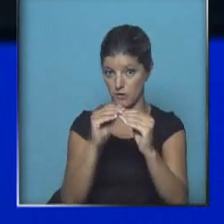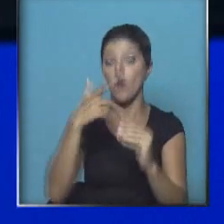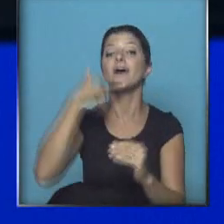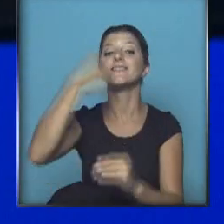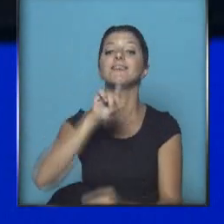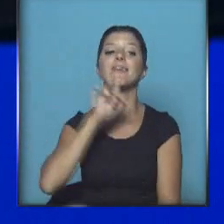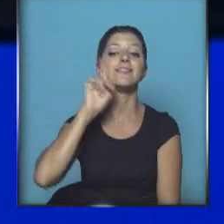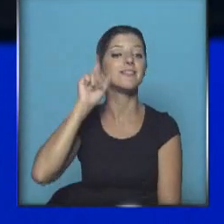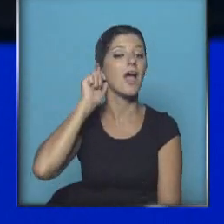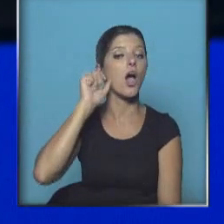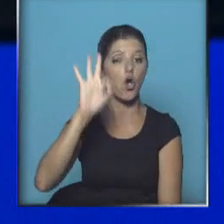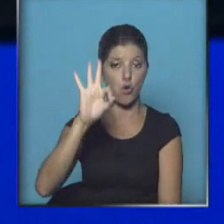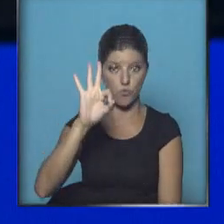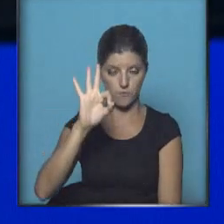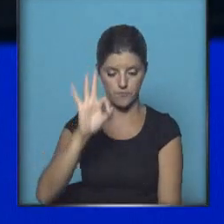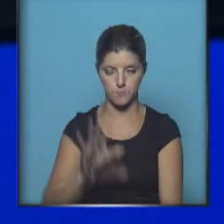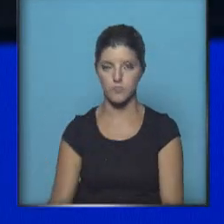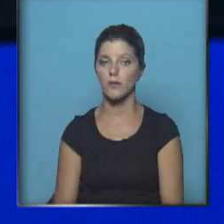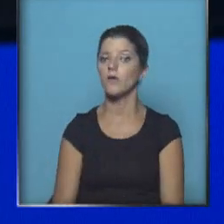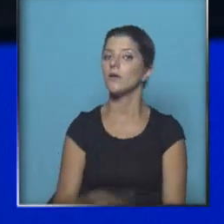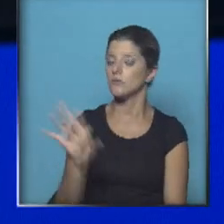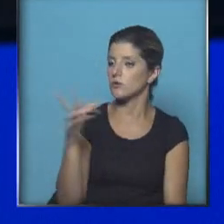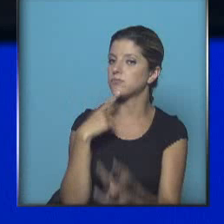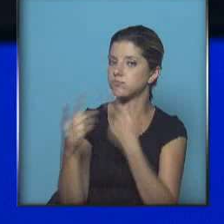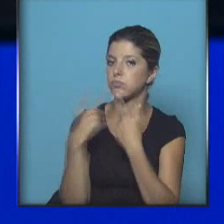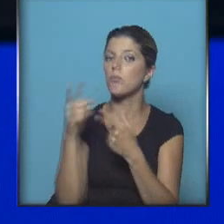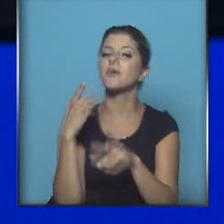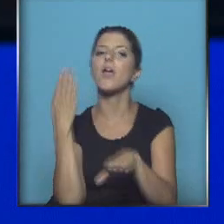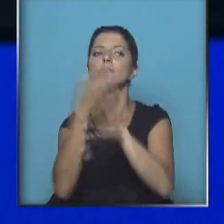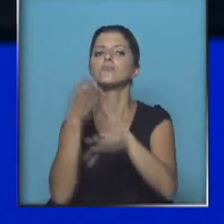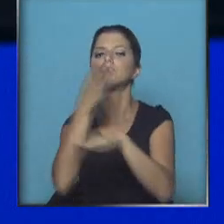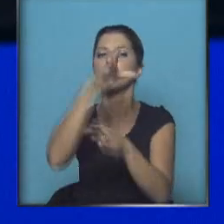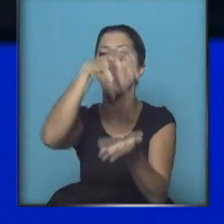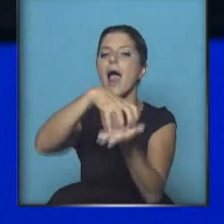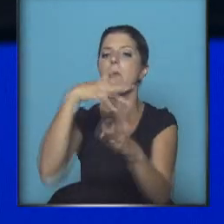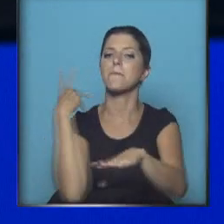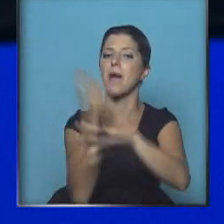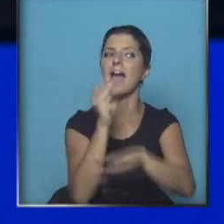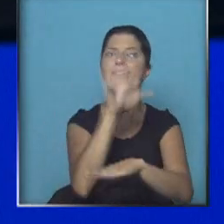Santiago O'Donnell, cuando O'Donnell lo interroga por su visita a la Embajada de Estados Unidos.